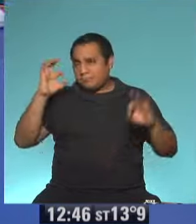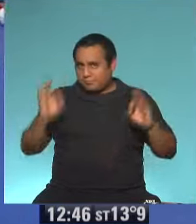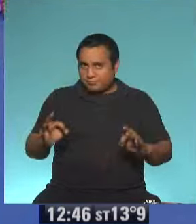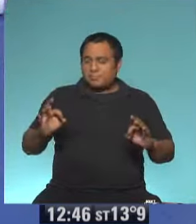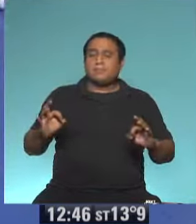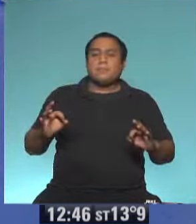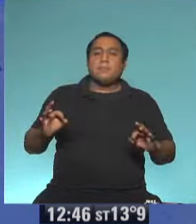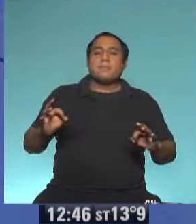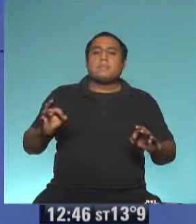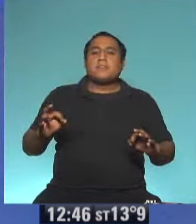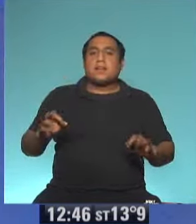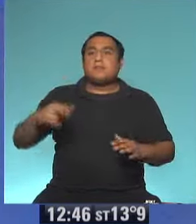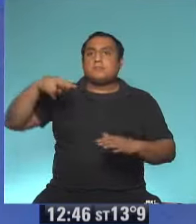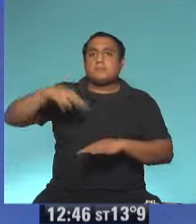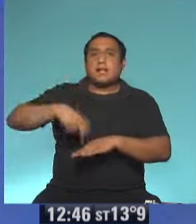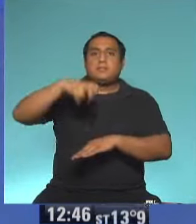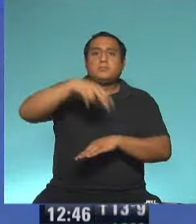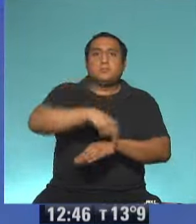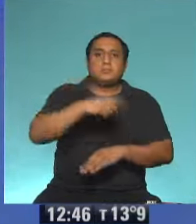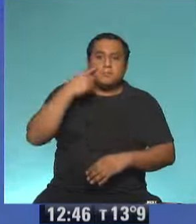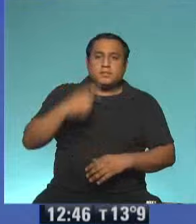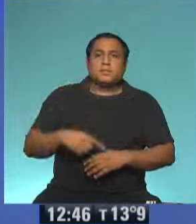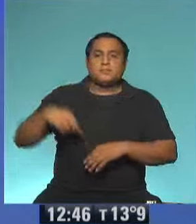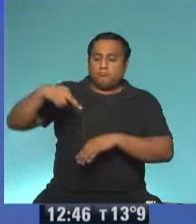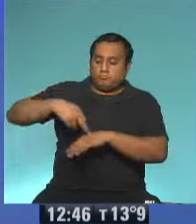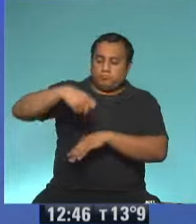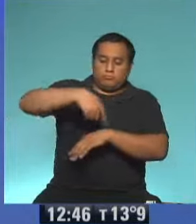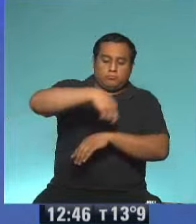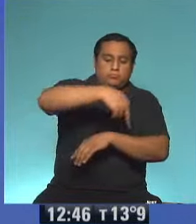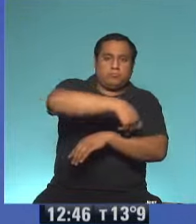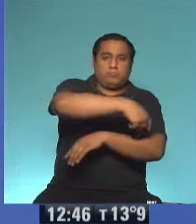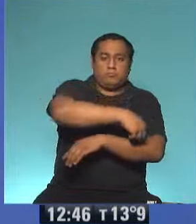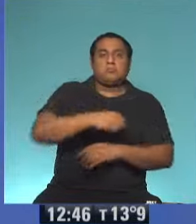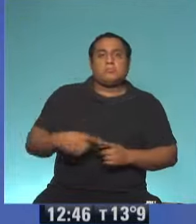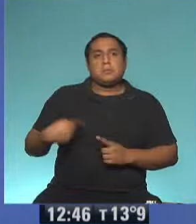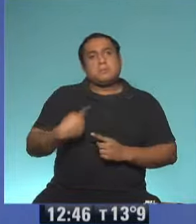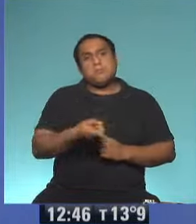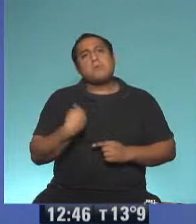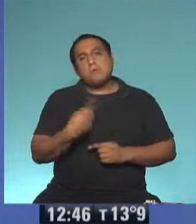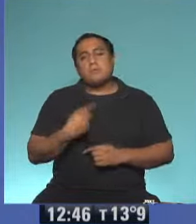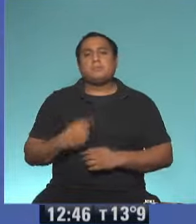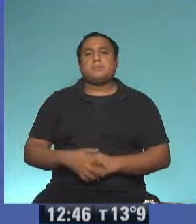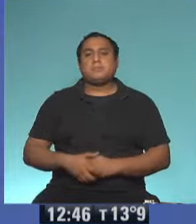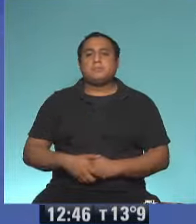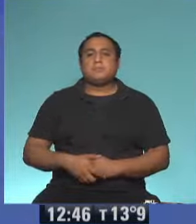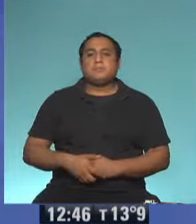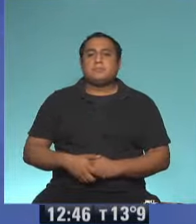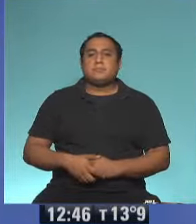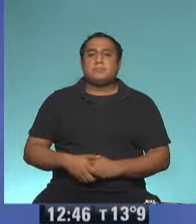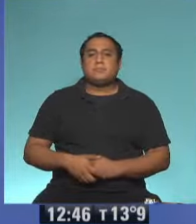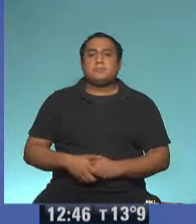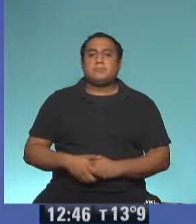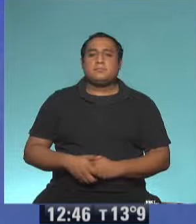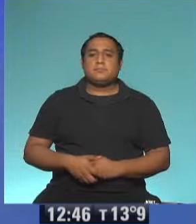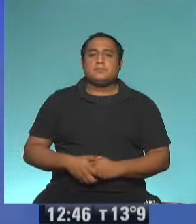a hacer una serie de saltos, ¿sí? Primero pasamos así, como un con tres alternados y volvemos, dale. Bien. Pasa uno y el otro. Taca, taca,